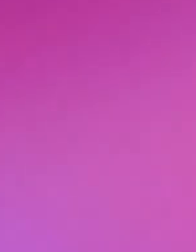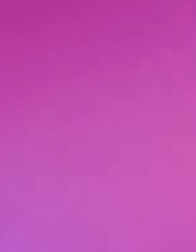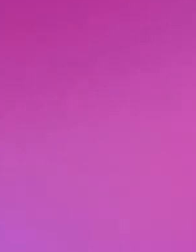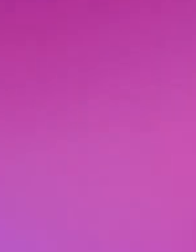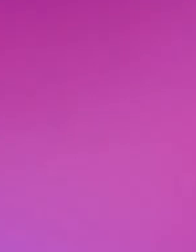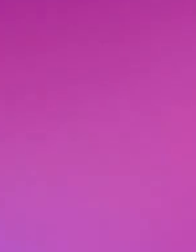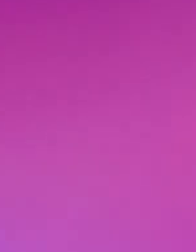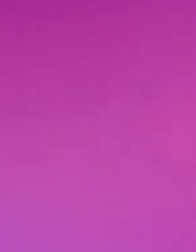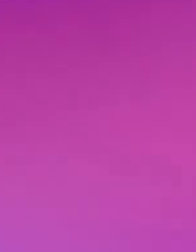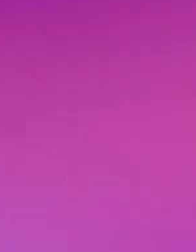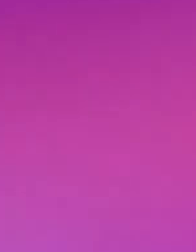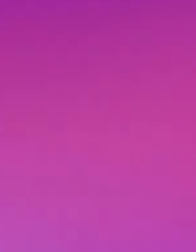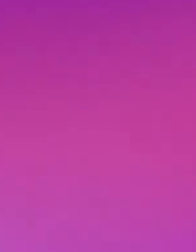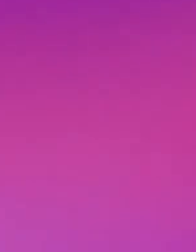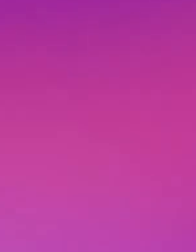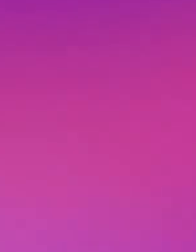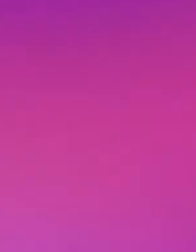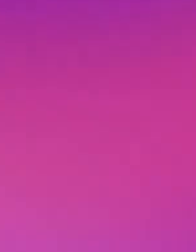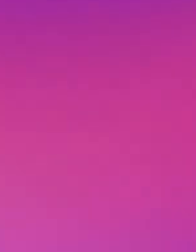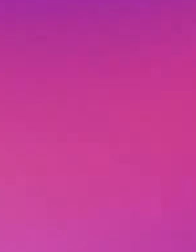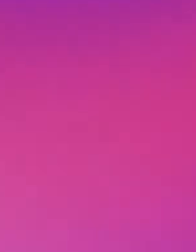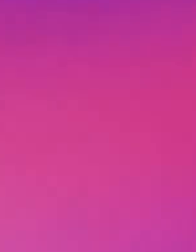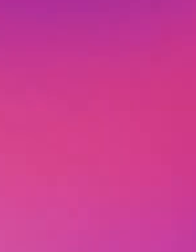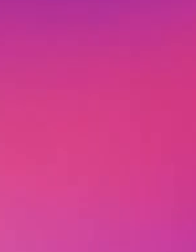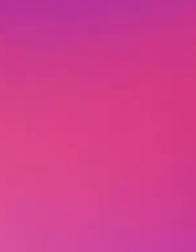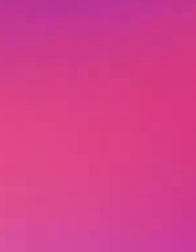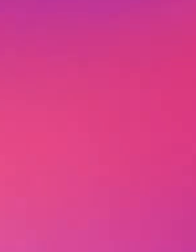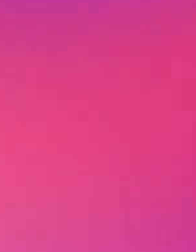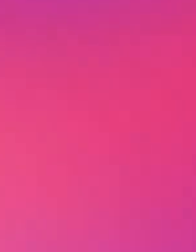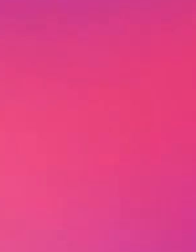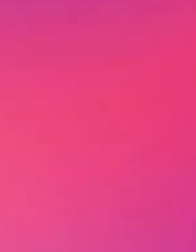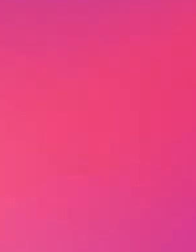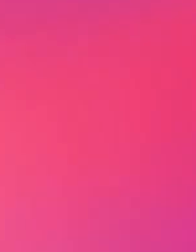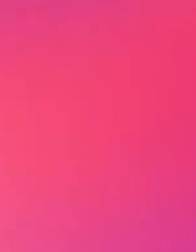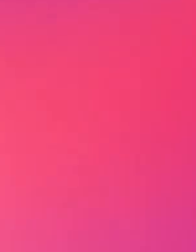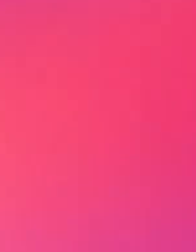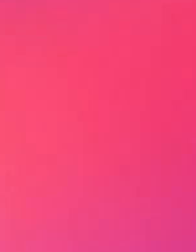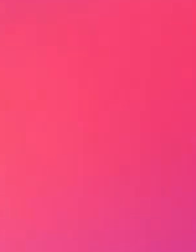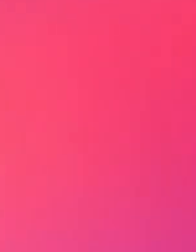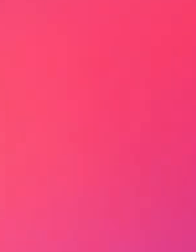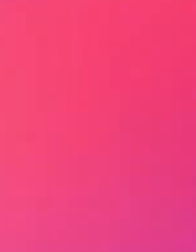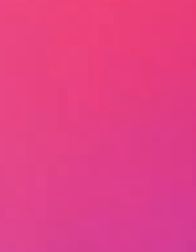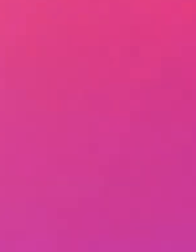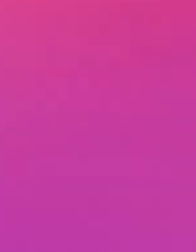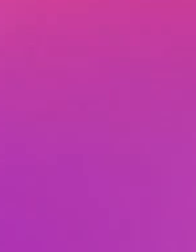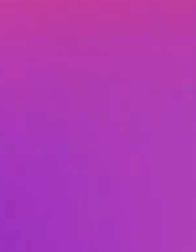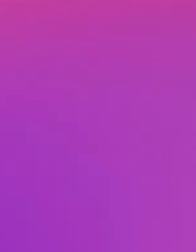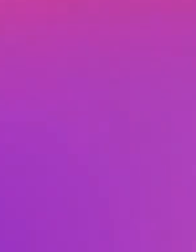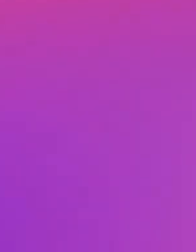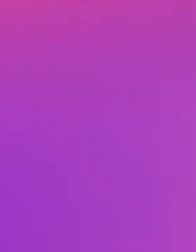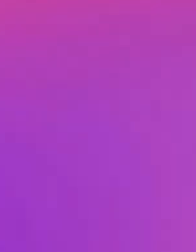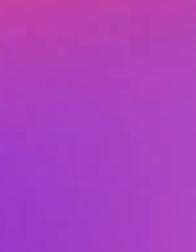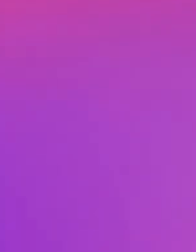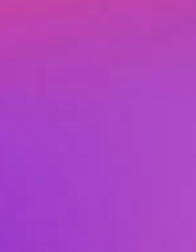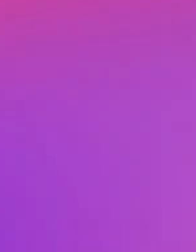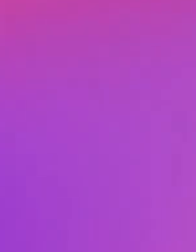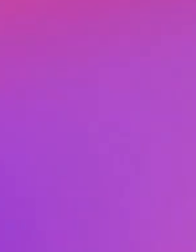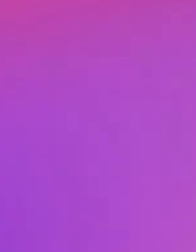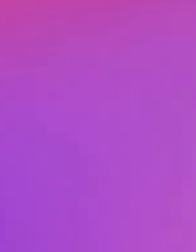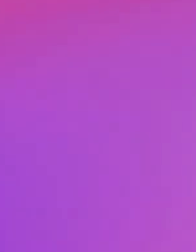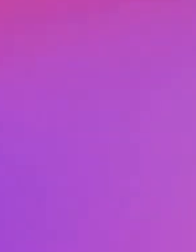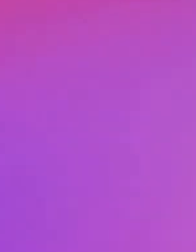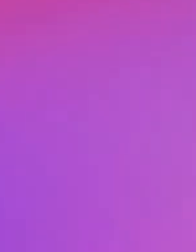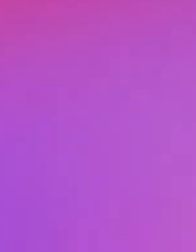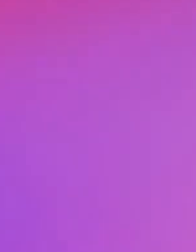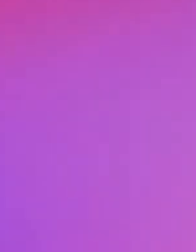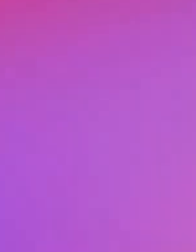recuerda que los puedes encontrar en la página conaliteg.cep.gob.mx. aprendeencasa.mx. Y recuerda que